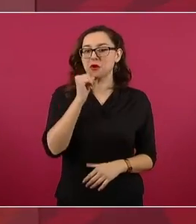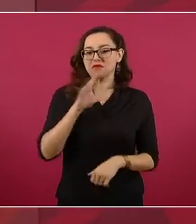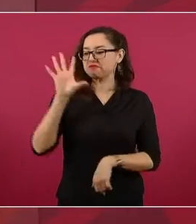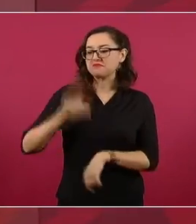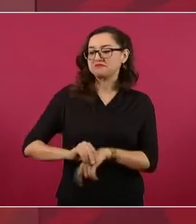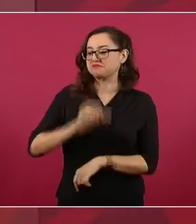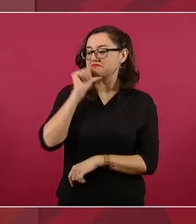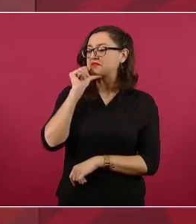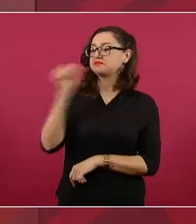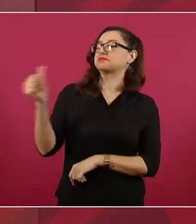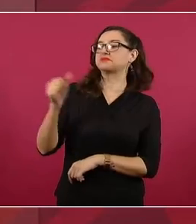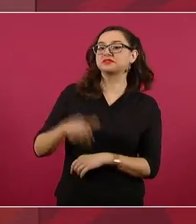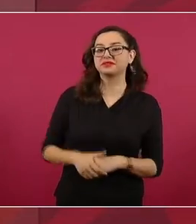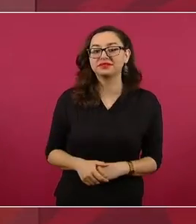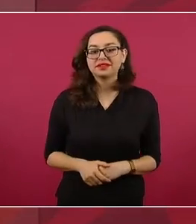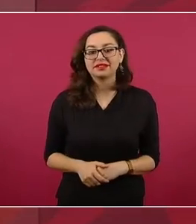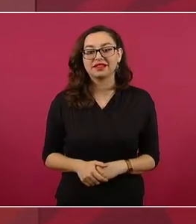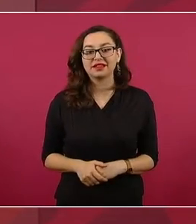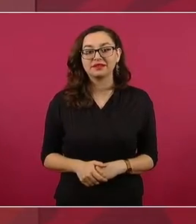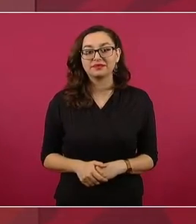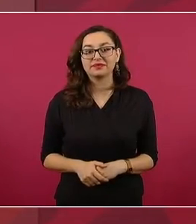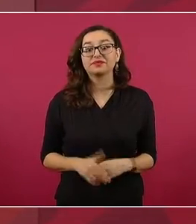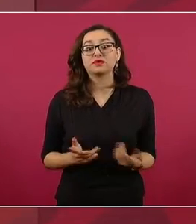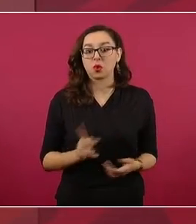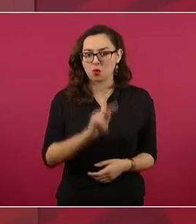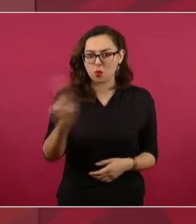las empresas. Y así está en la ley.